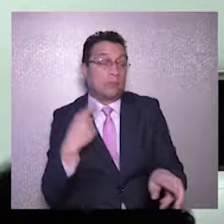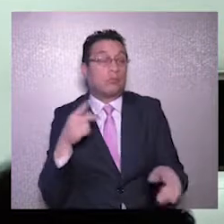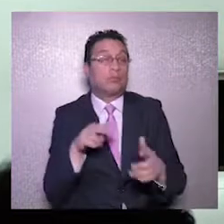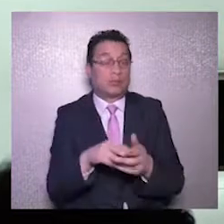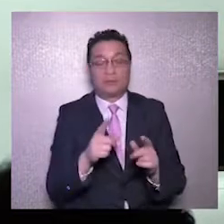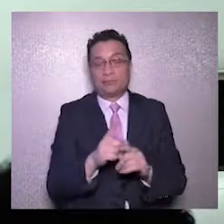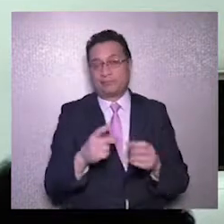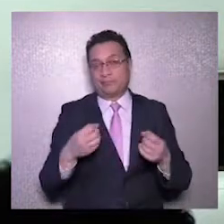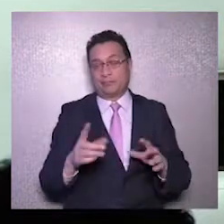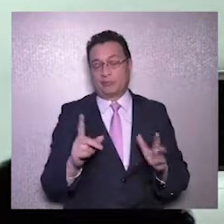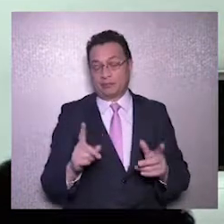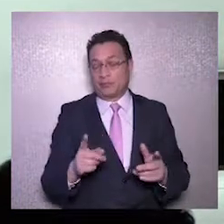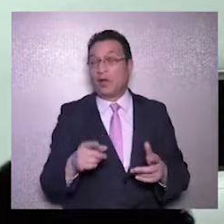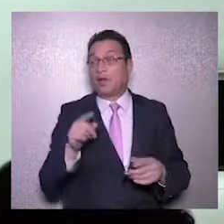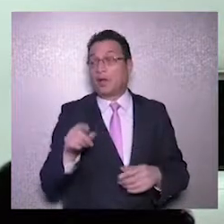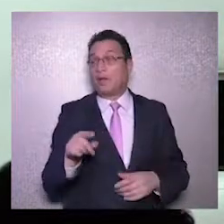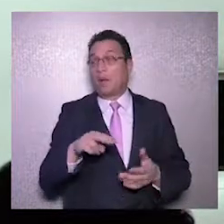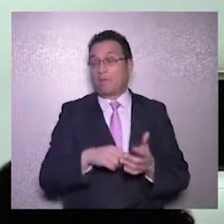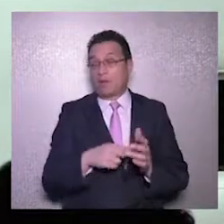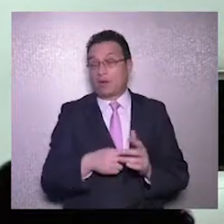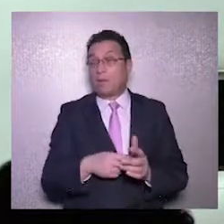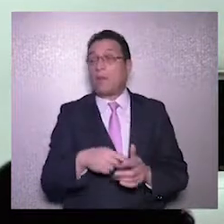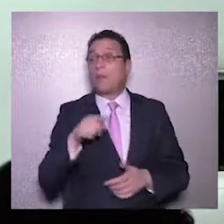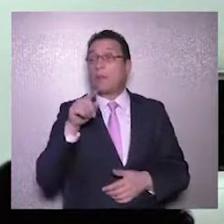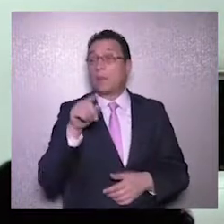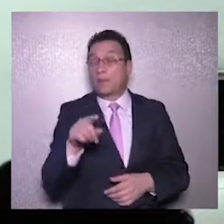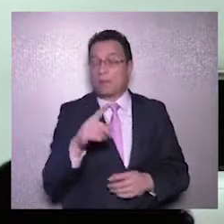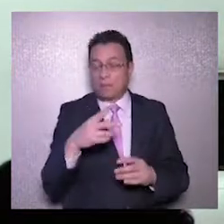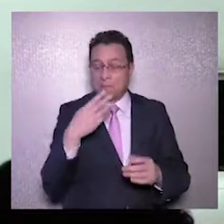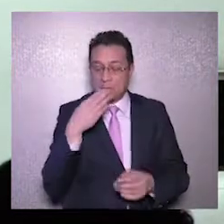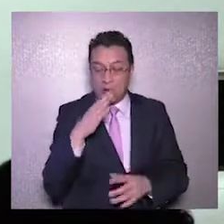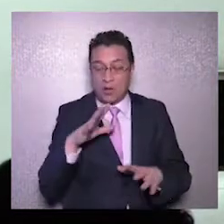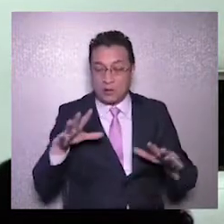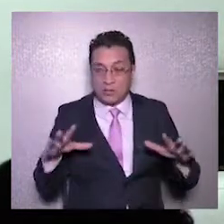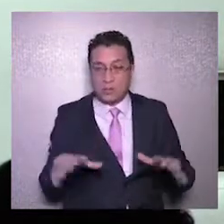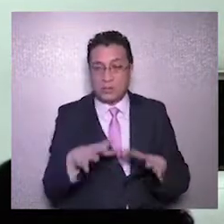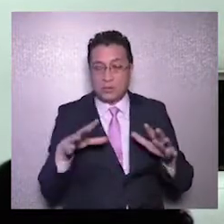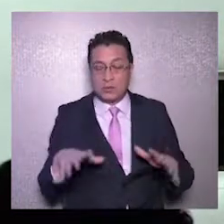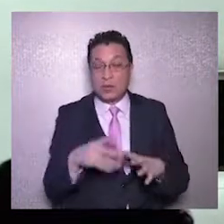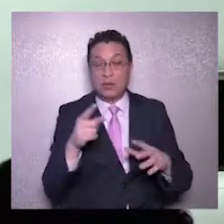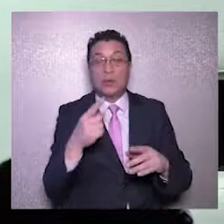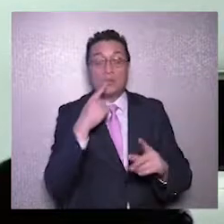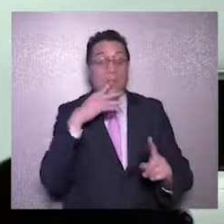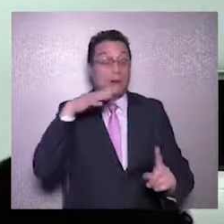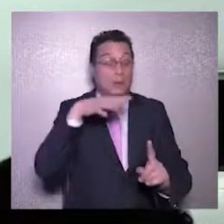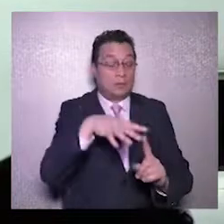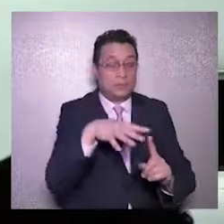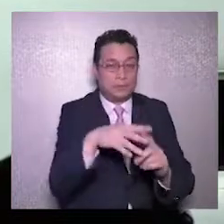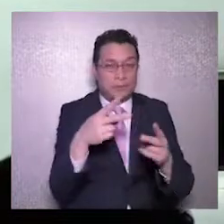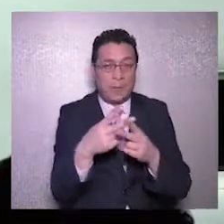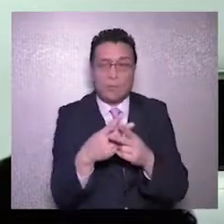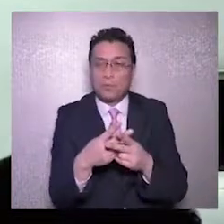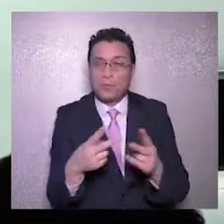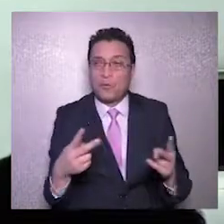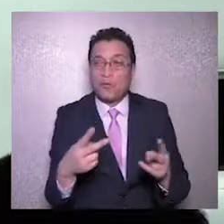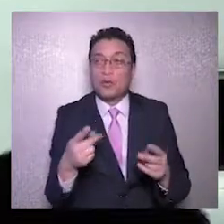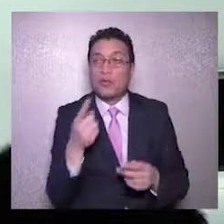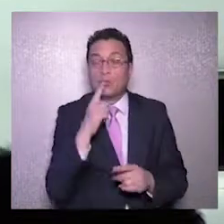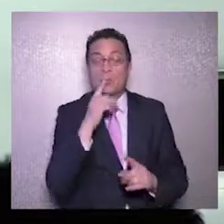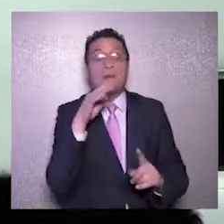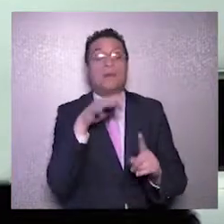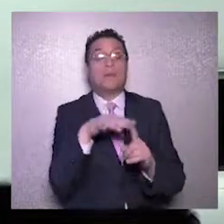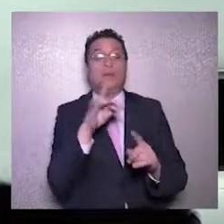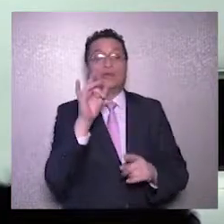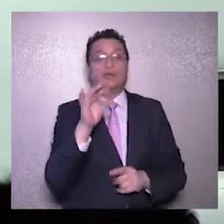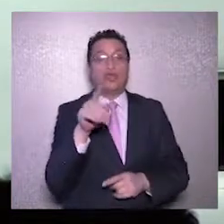financiamiento y de estructura que tenemos en el sector público, que hace su mejor esfuerzo. Cuando uno hace las críticas al sector público, no hace una crítica diciendo